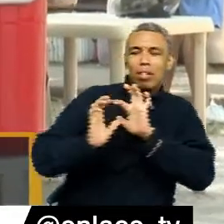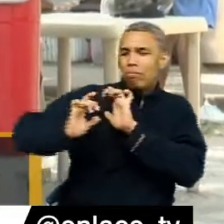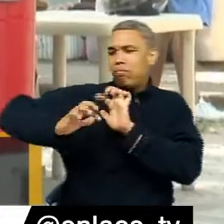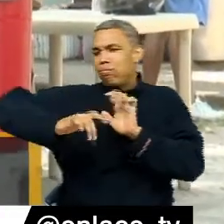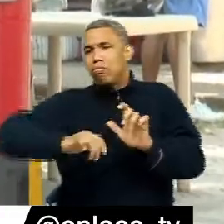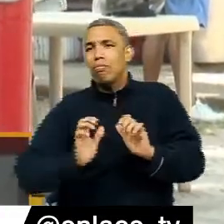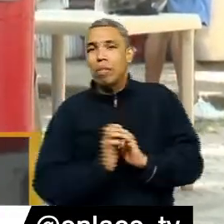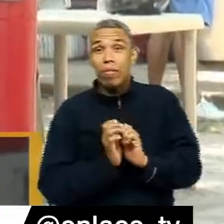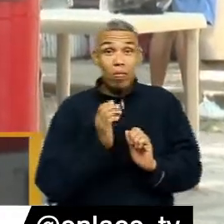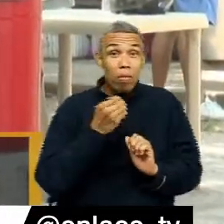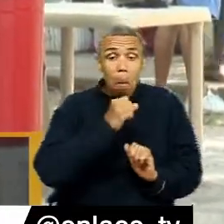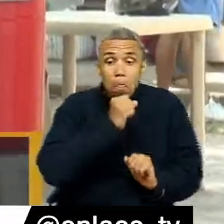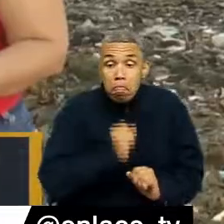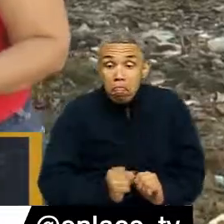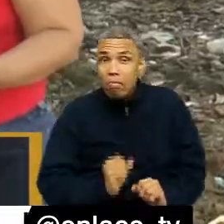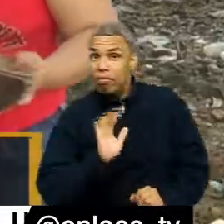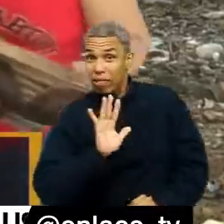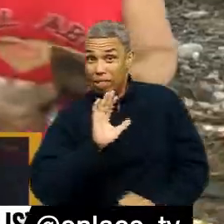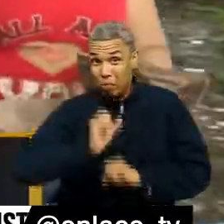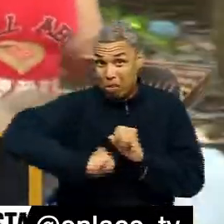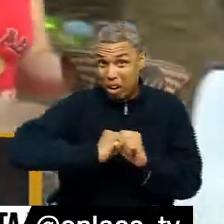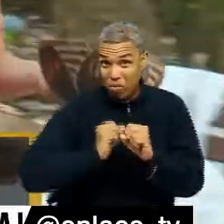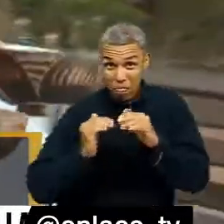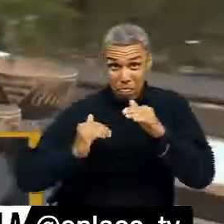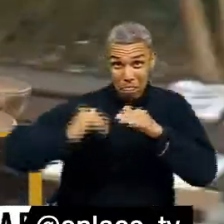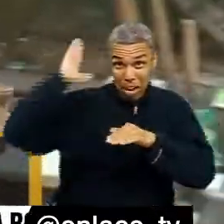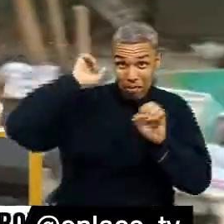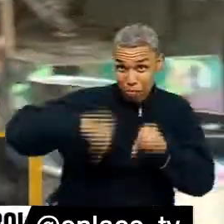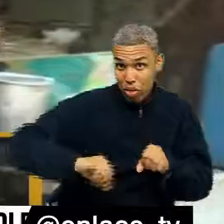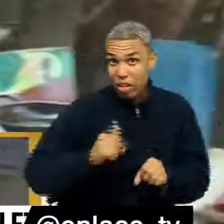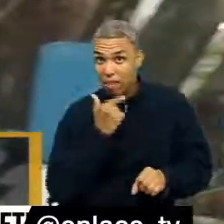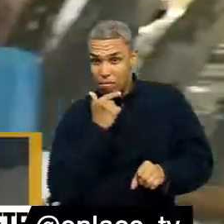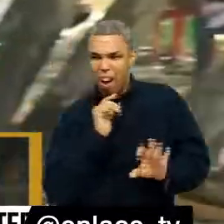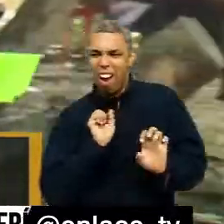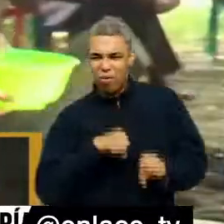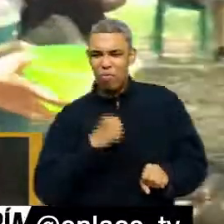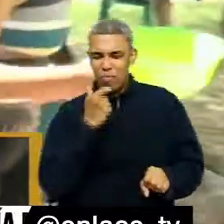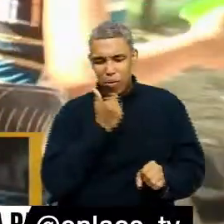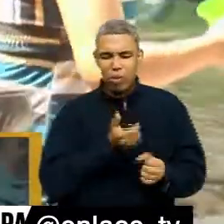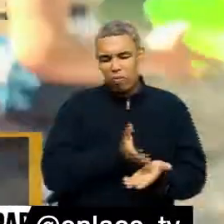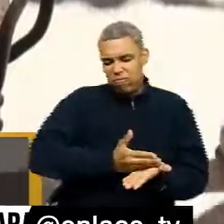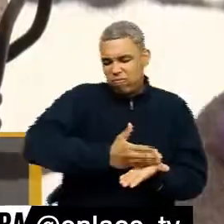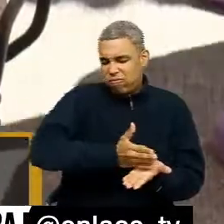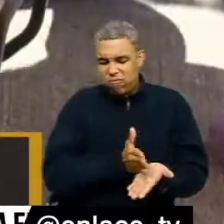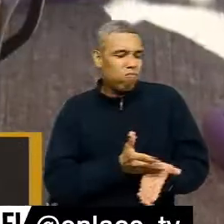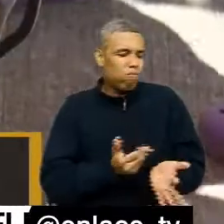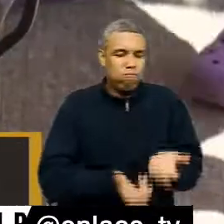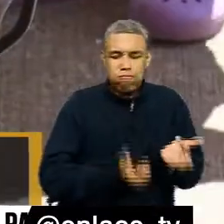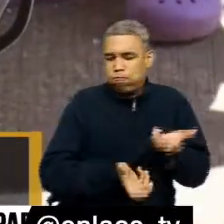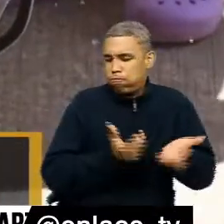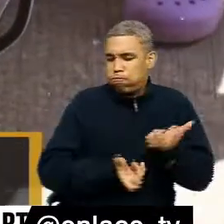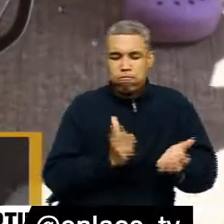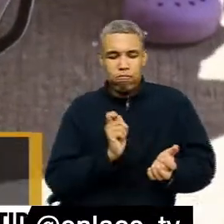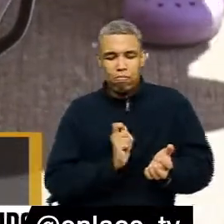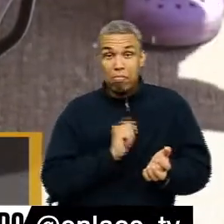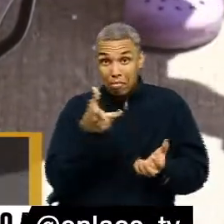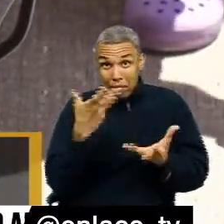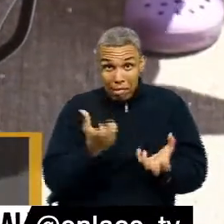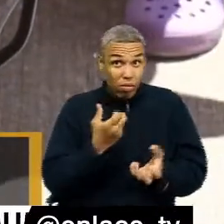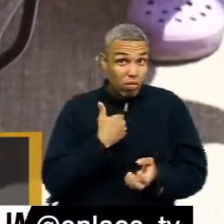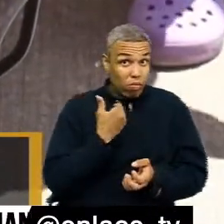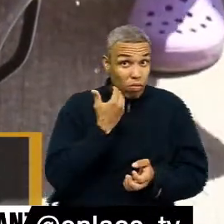de adultos mayores de 50 años para hacer parte en la preparación de platos típicos de la cocina santandereana. Si usted cumple con la edad